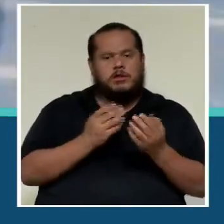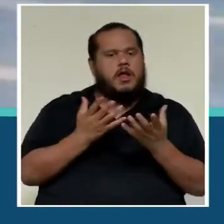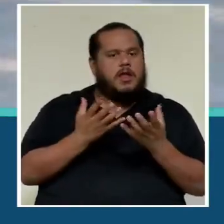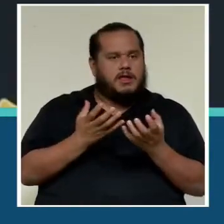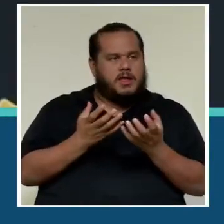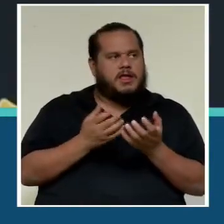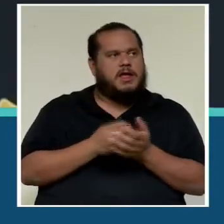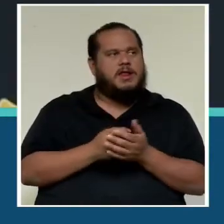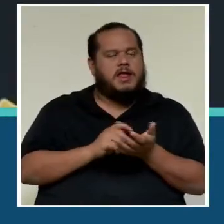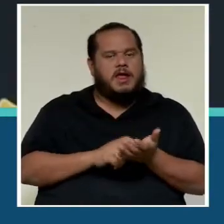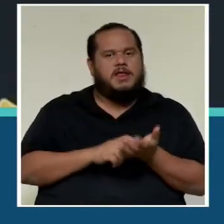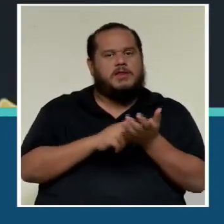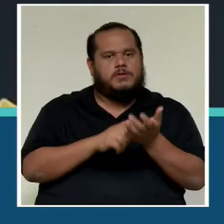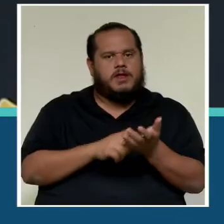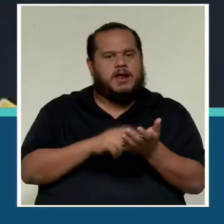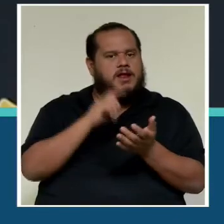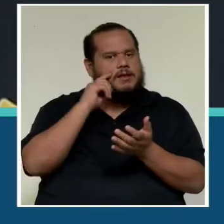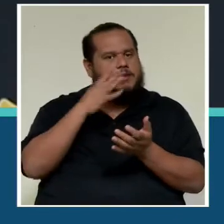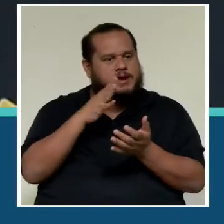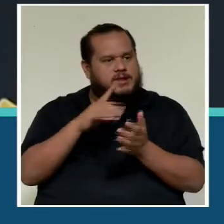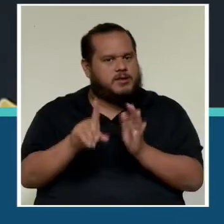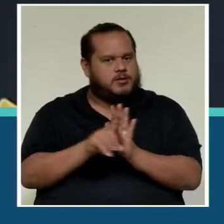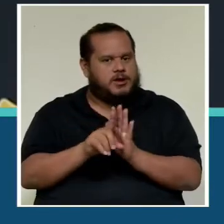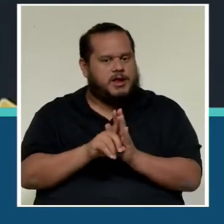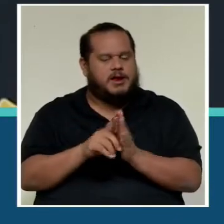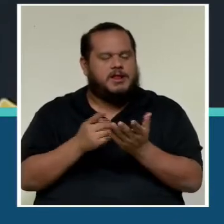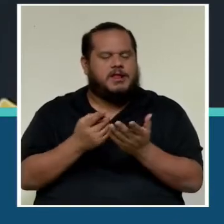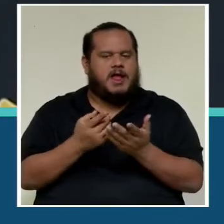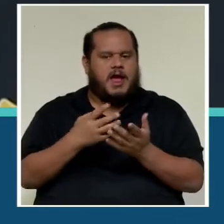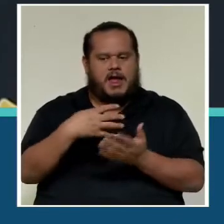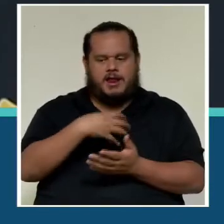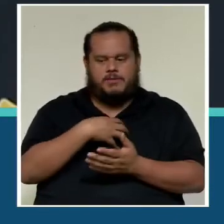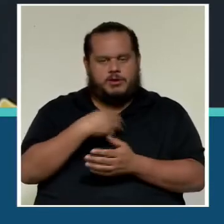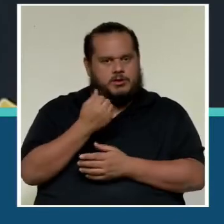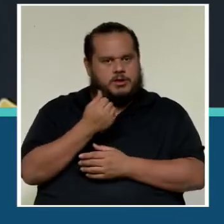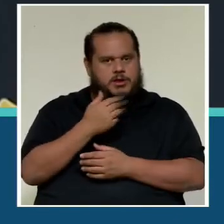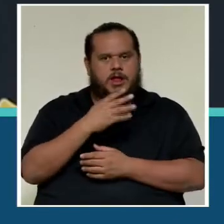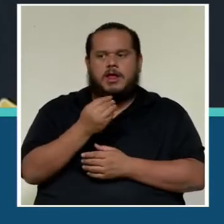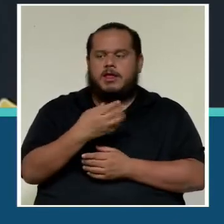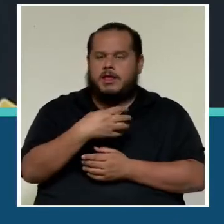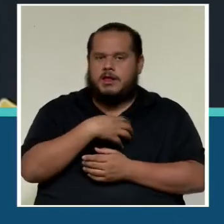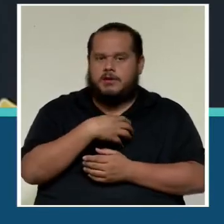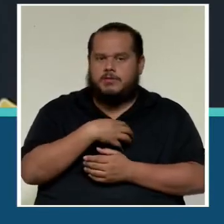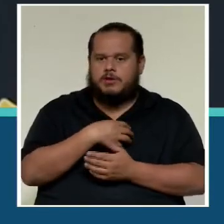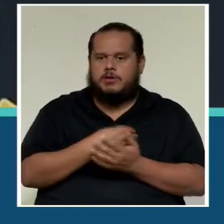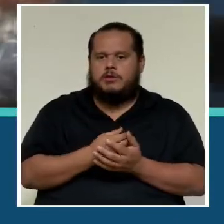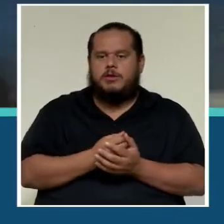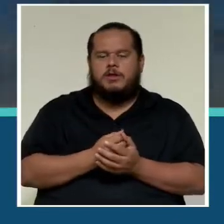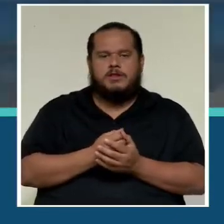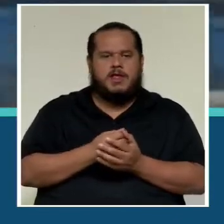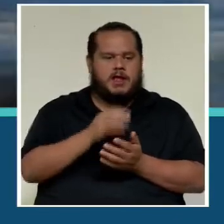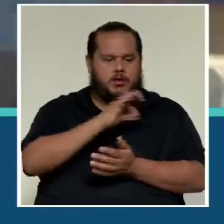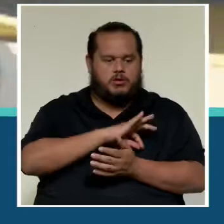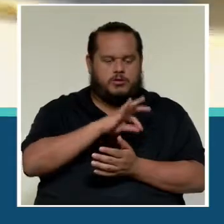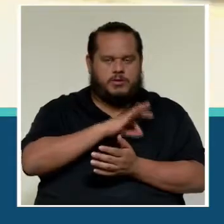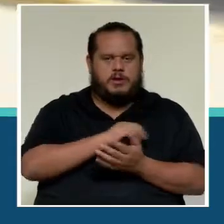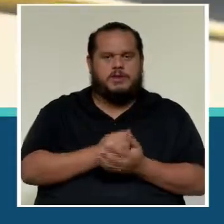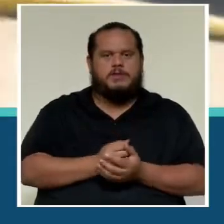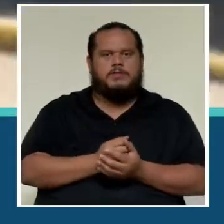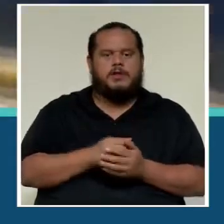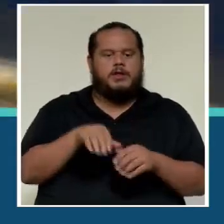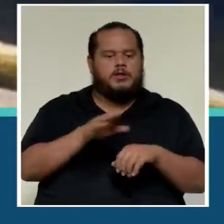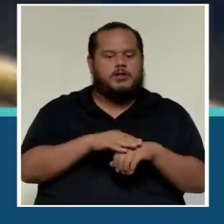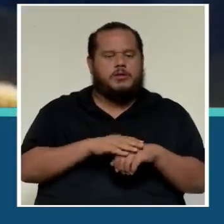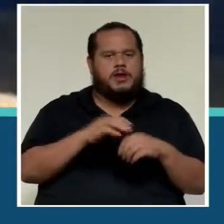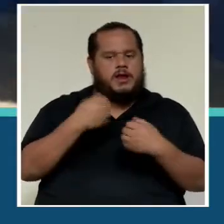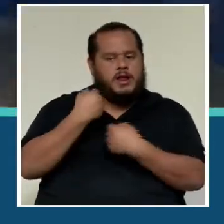pretenden brindarle apariencia de legalidad a la posesión del dinero y a la posesión de los bienes. En lo que corresponde a la Municipalidad